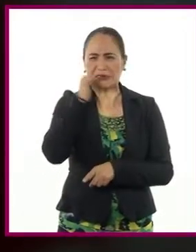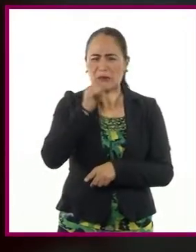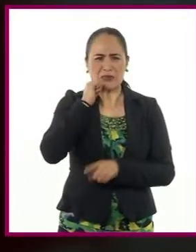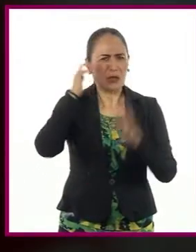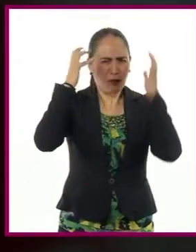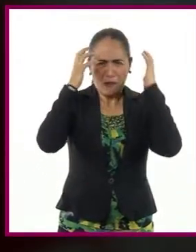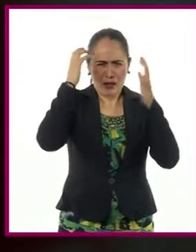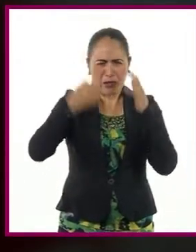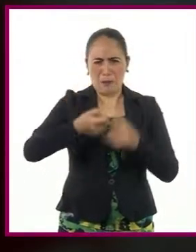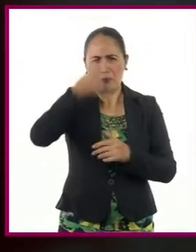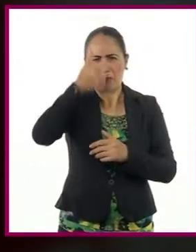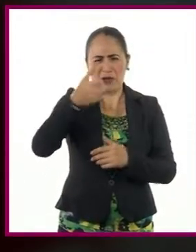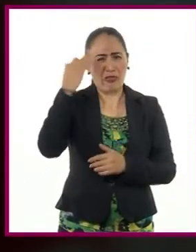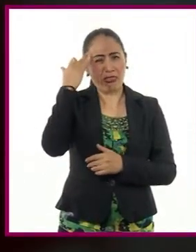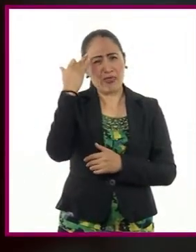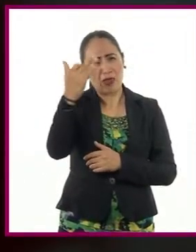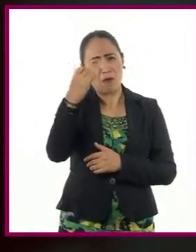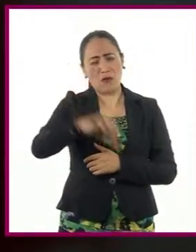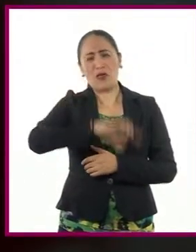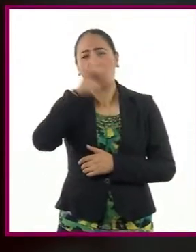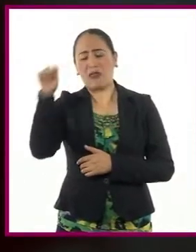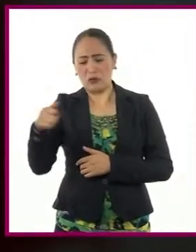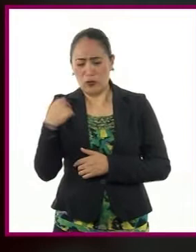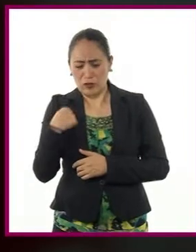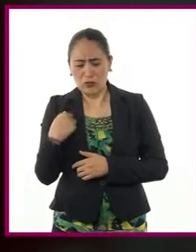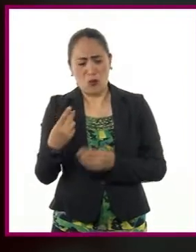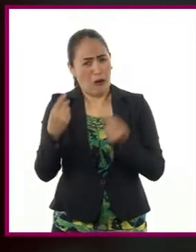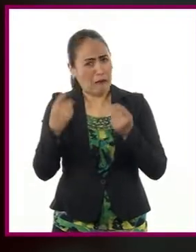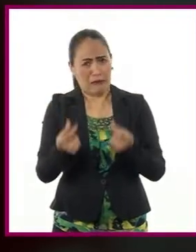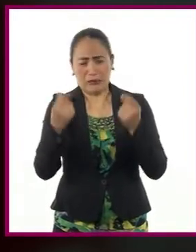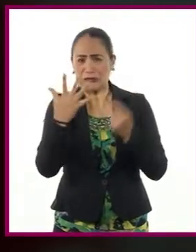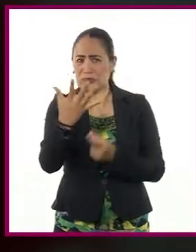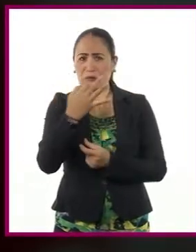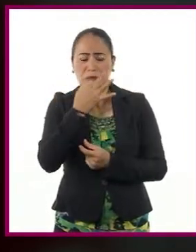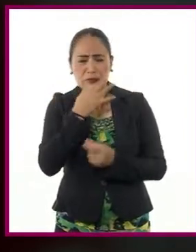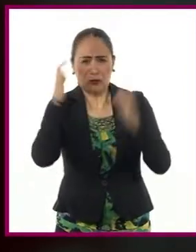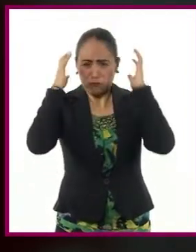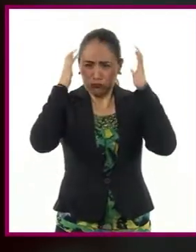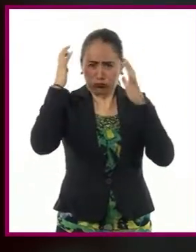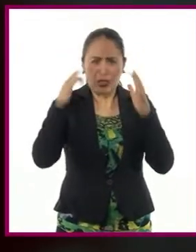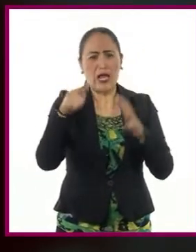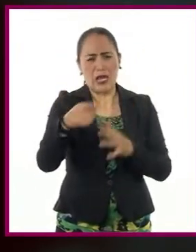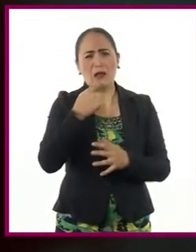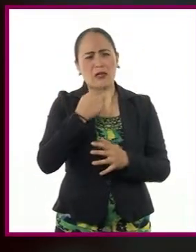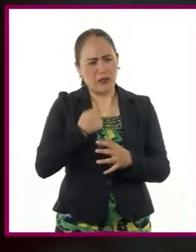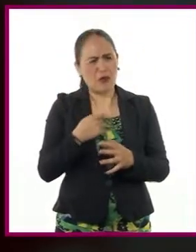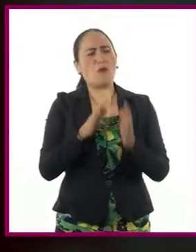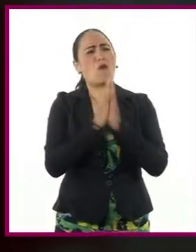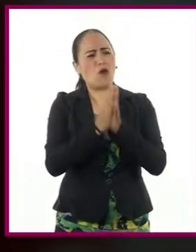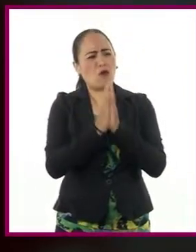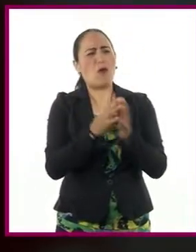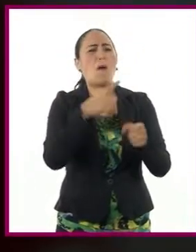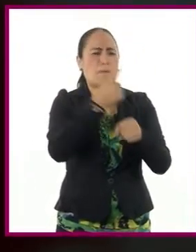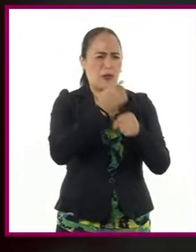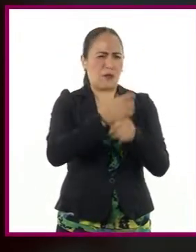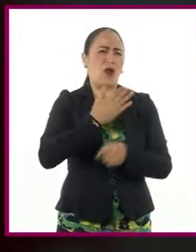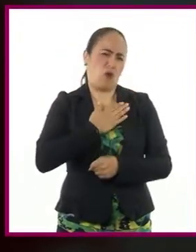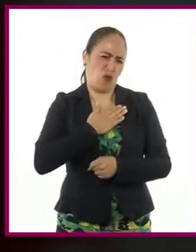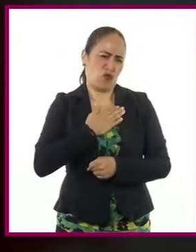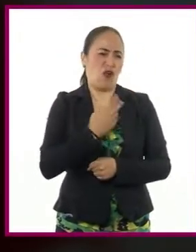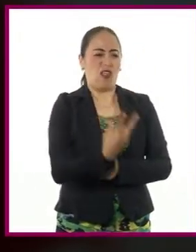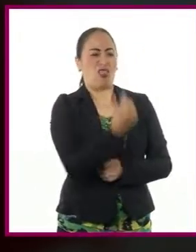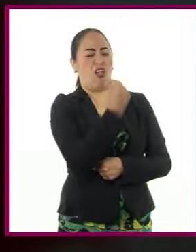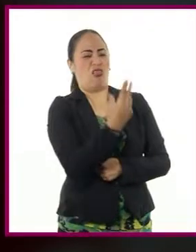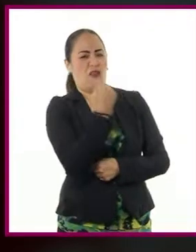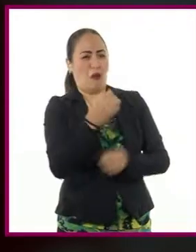que para cuando es mi turno tengo que hacerlo en 5 minutos. Cada que le digo que me deje bañar antes, se niega y parece que ni siquiera